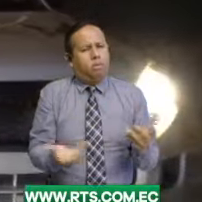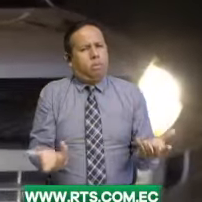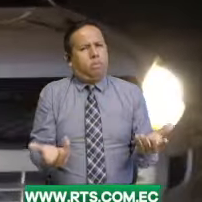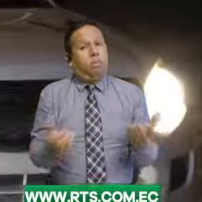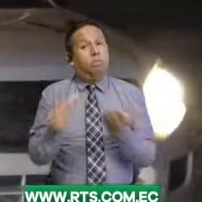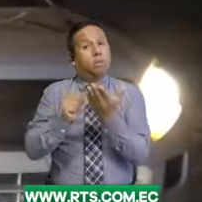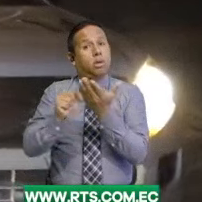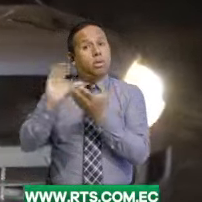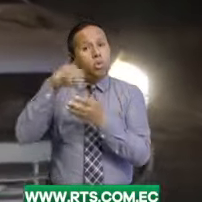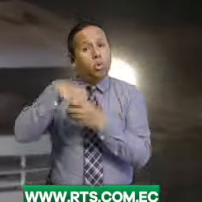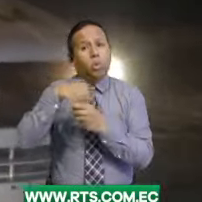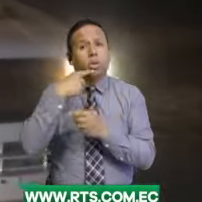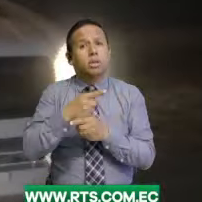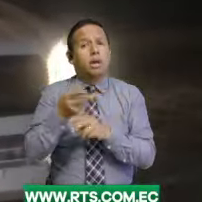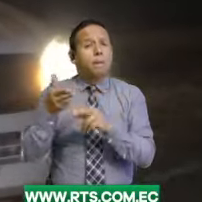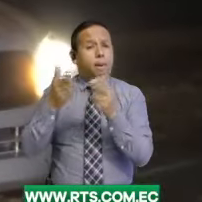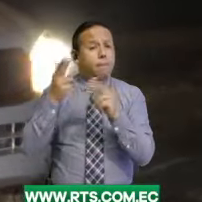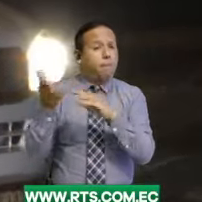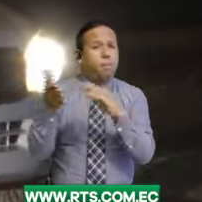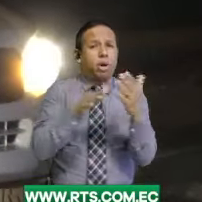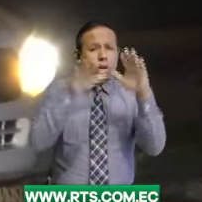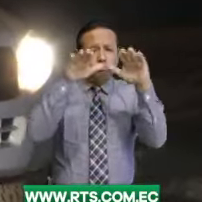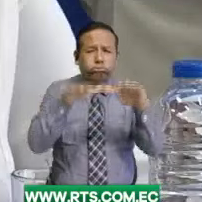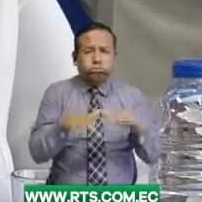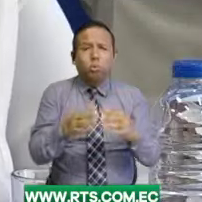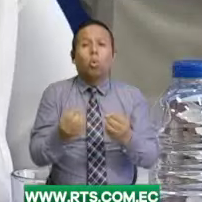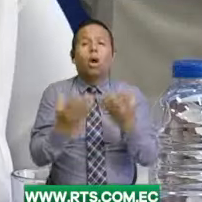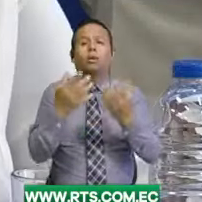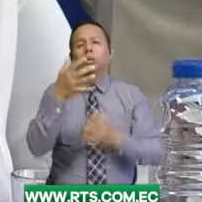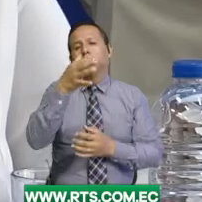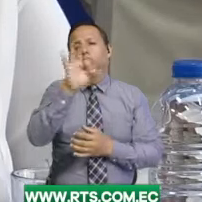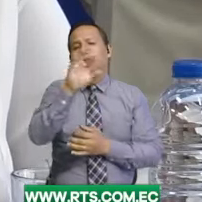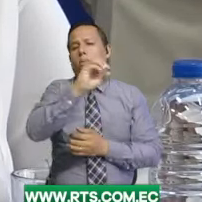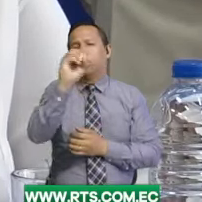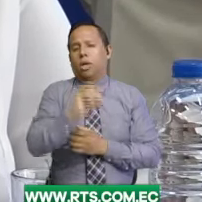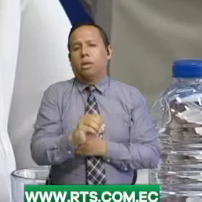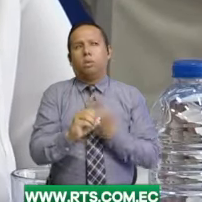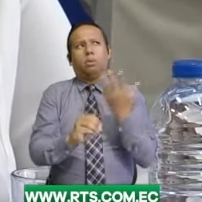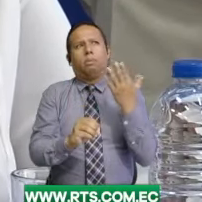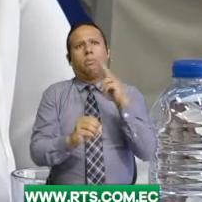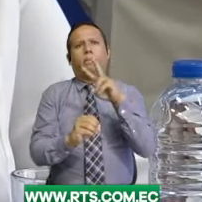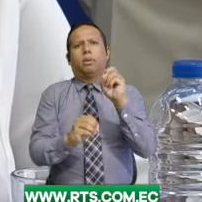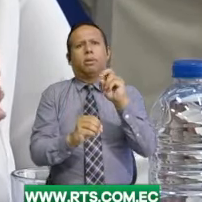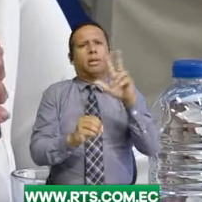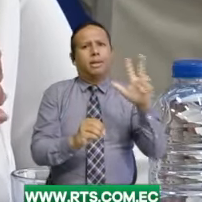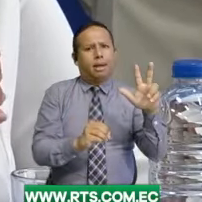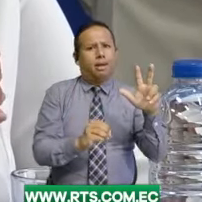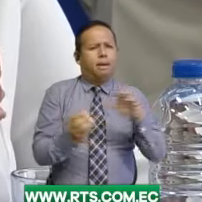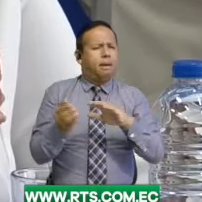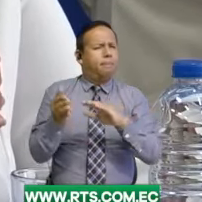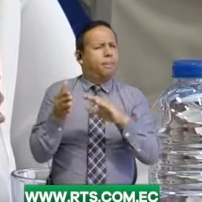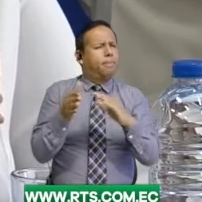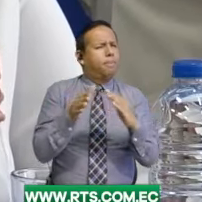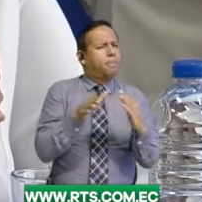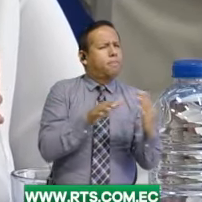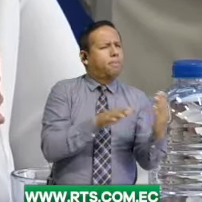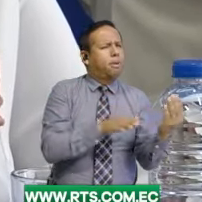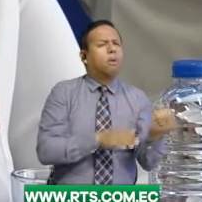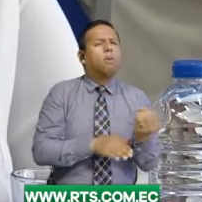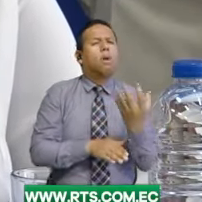muertes violentas en el país se mantiene en un 19%. En el 2023, el número de muertos fue